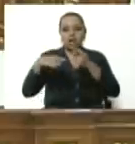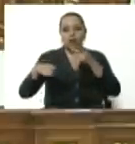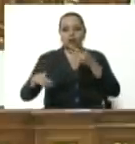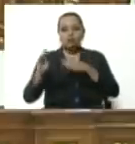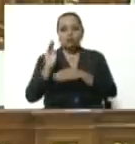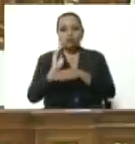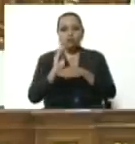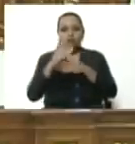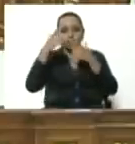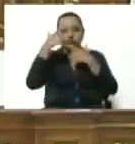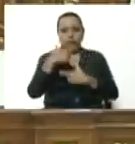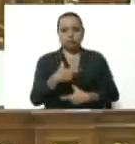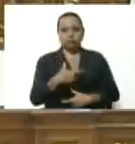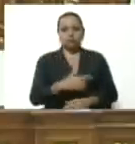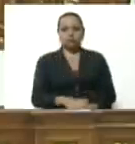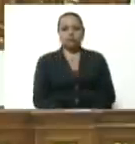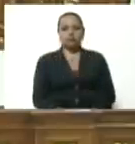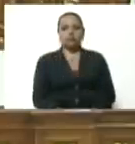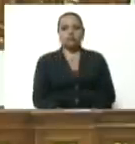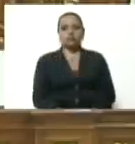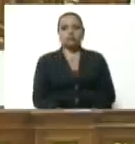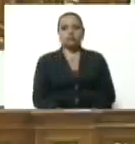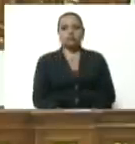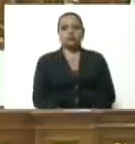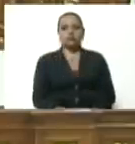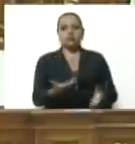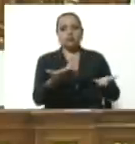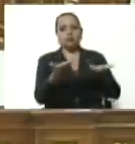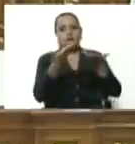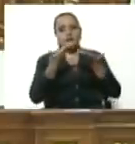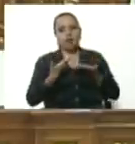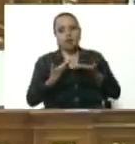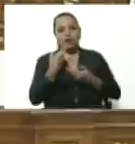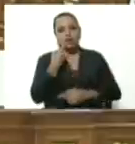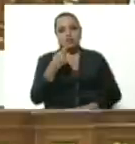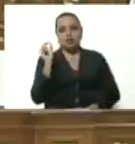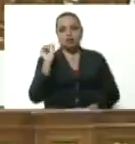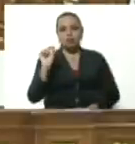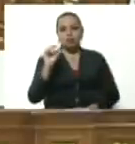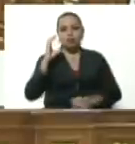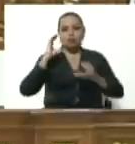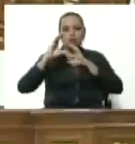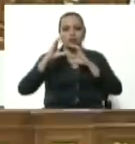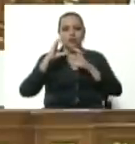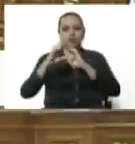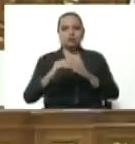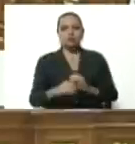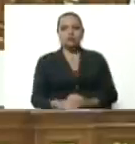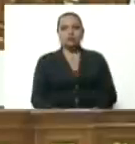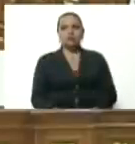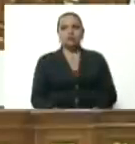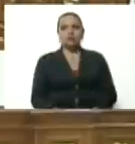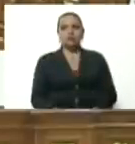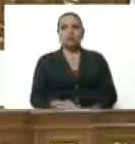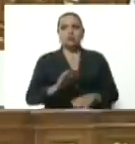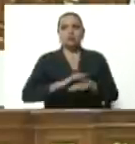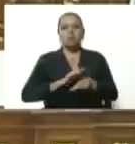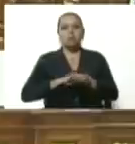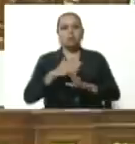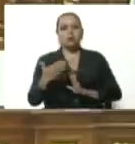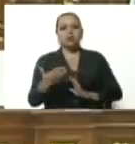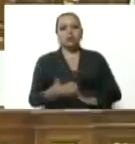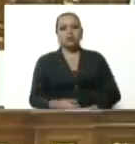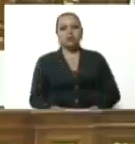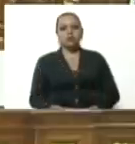protección. Hemos recibido, como dice este punto, una comunicación. ¿Por qué? Porque